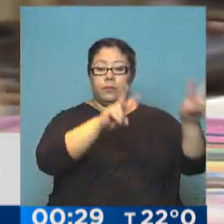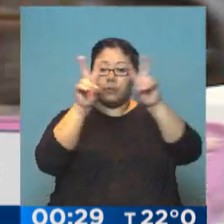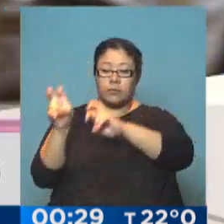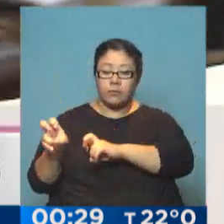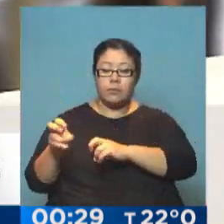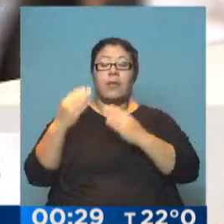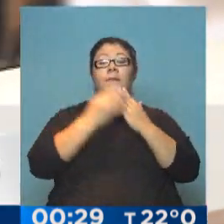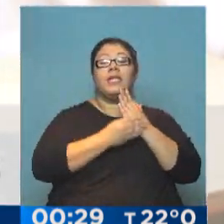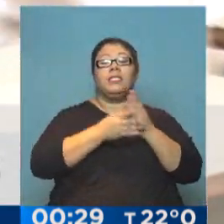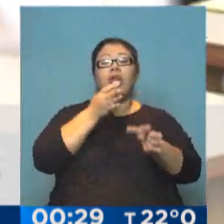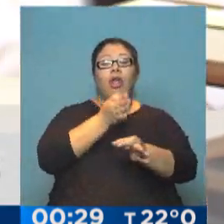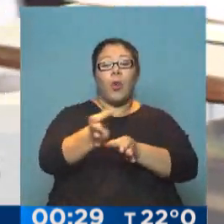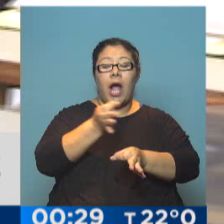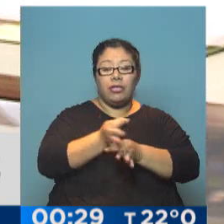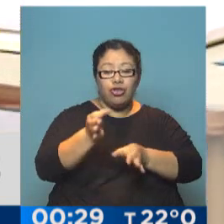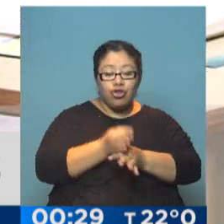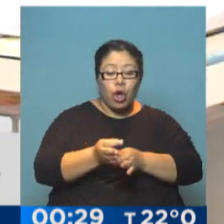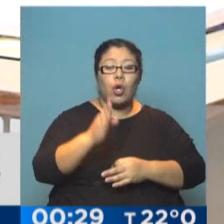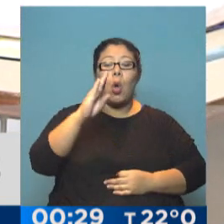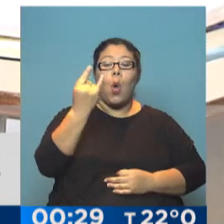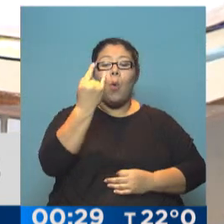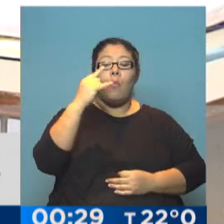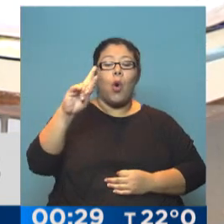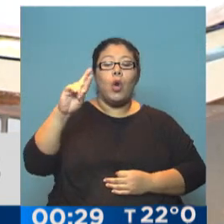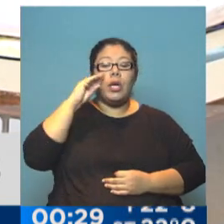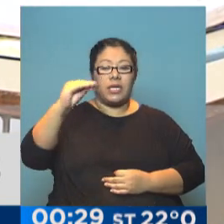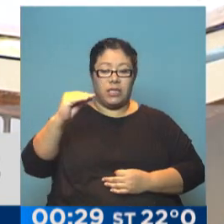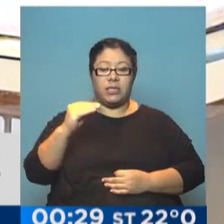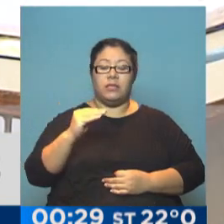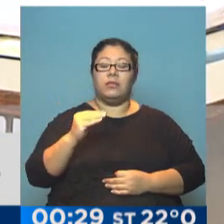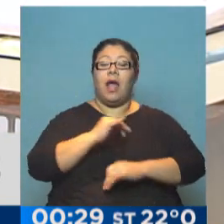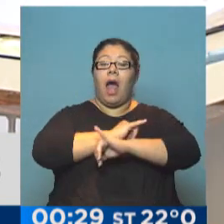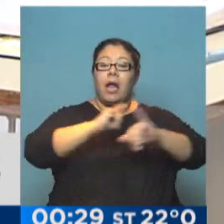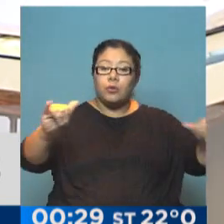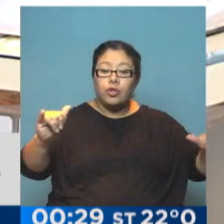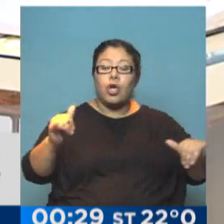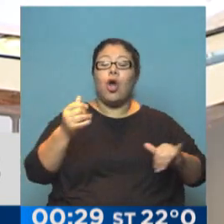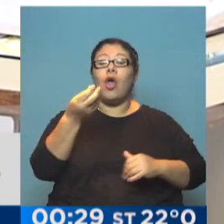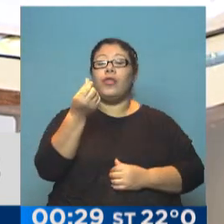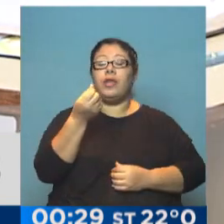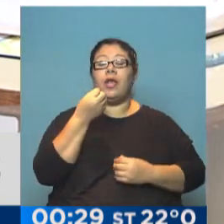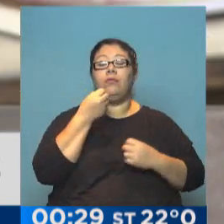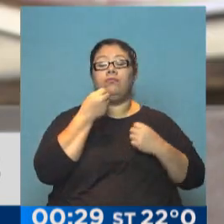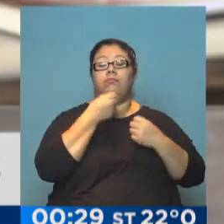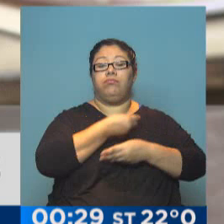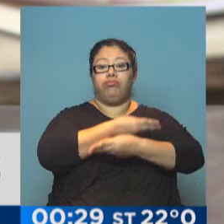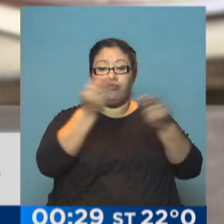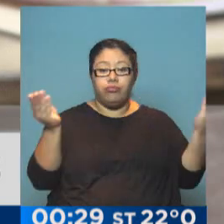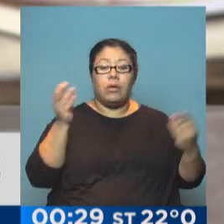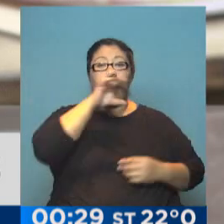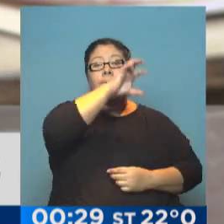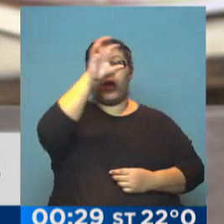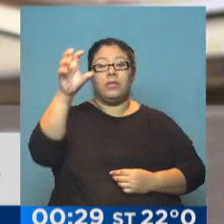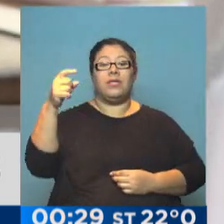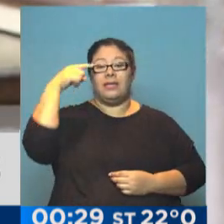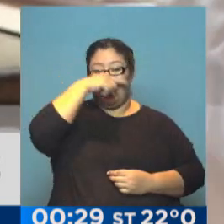El ministro de Educación de la Nación, Esteban Bullrich, anunció el envío de fondos a 7 provincias para docentes. Será para los meses de enero y